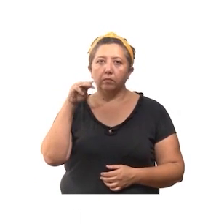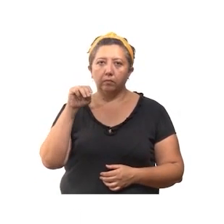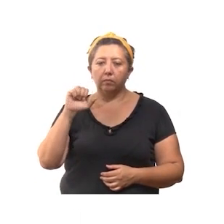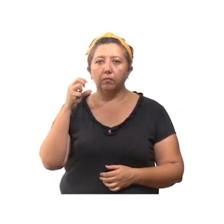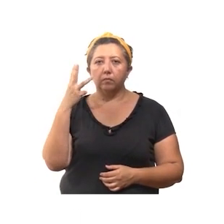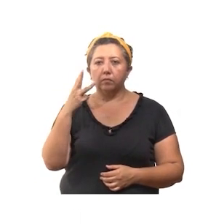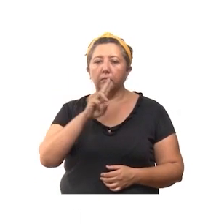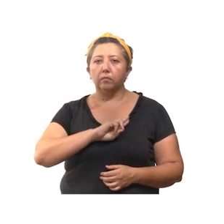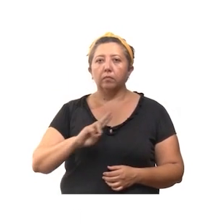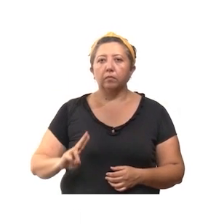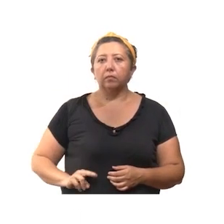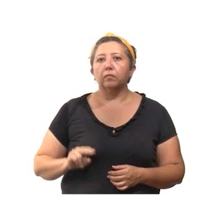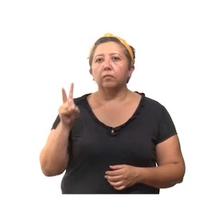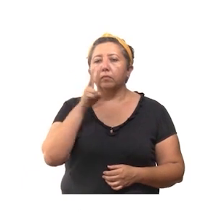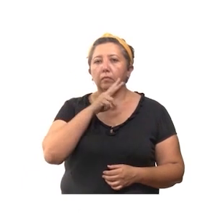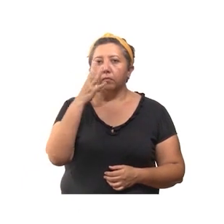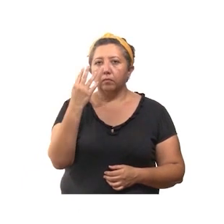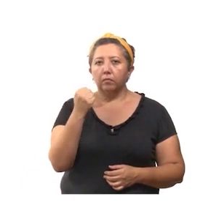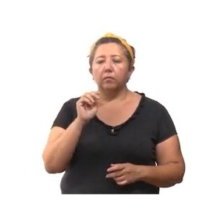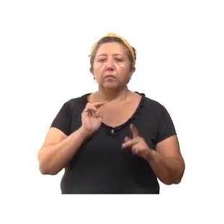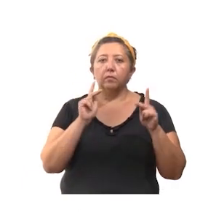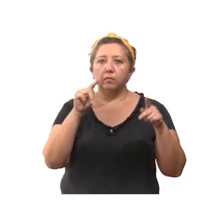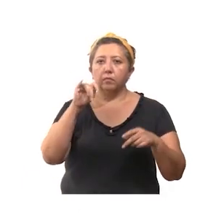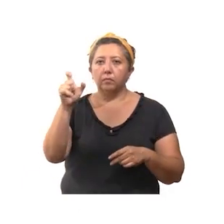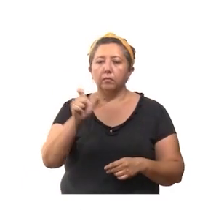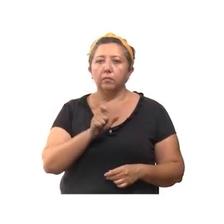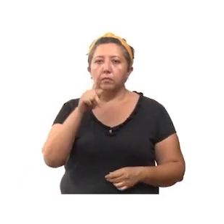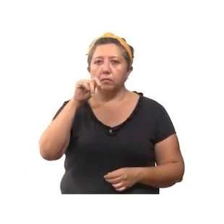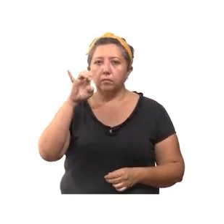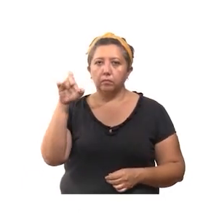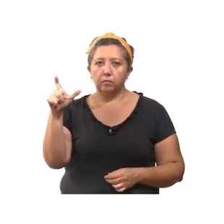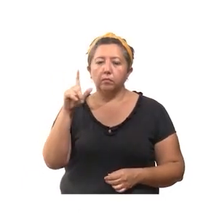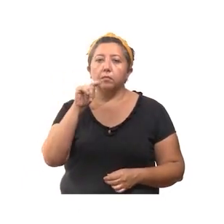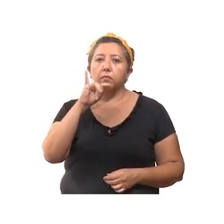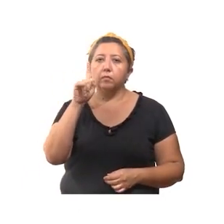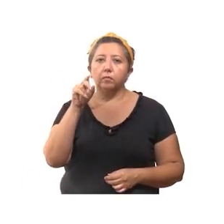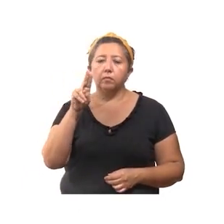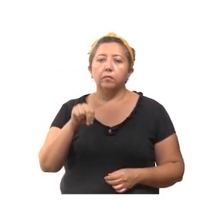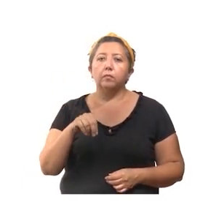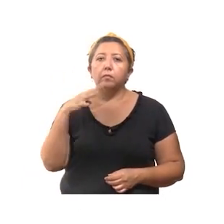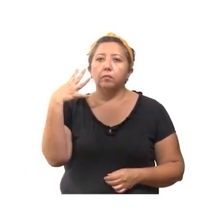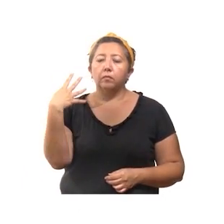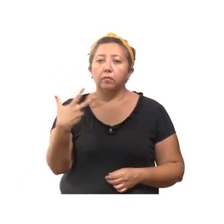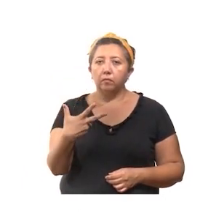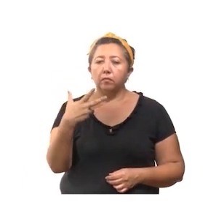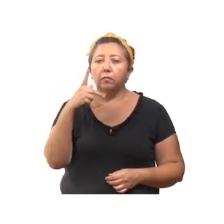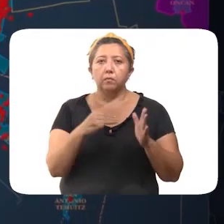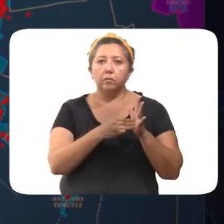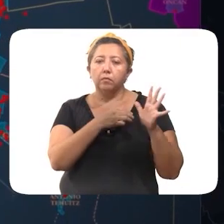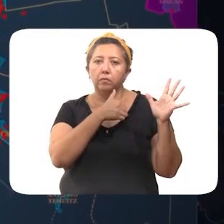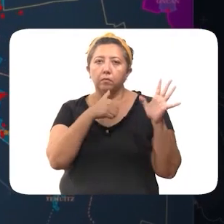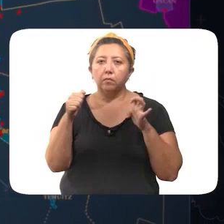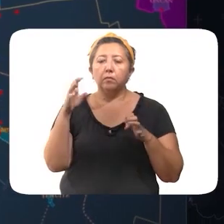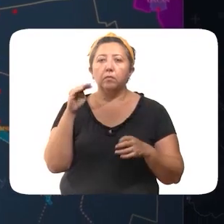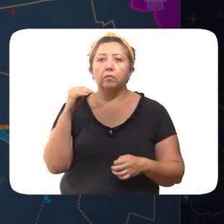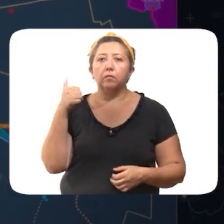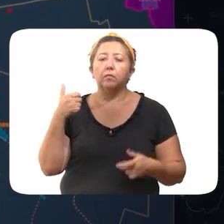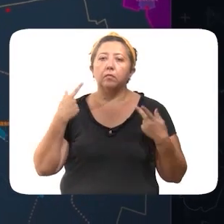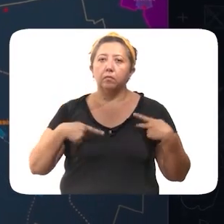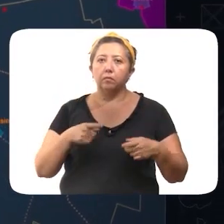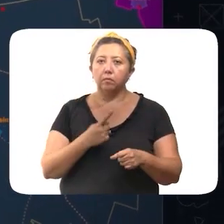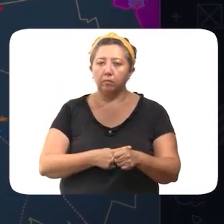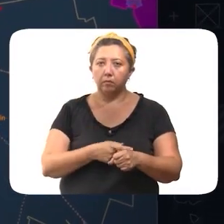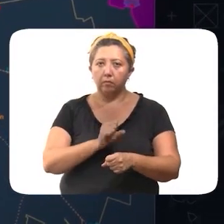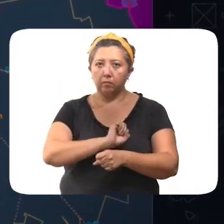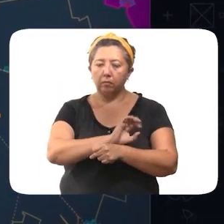19 yucatán suma 49 mil 476 pacientes positivos a la enfermedad debido al fallecimiento de